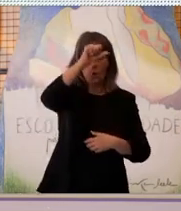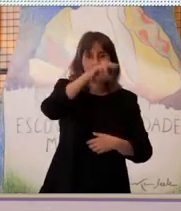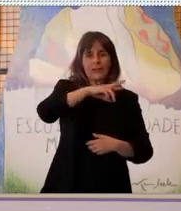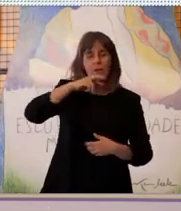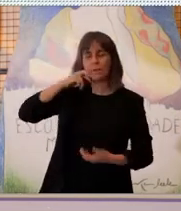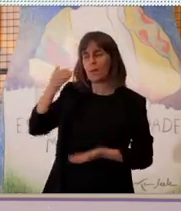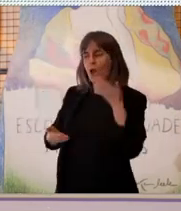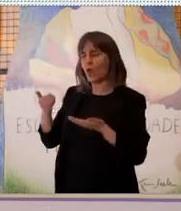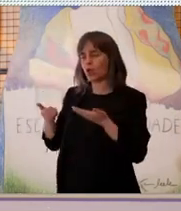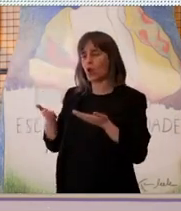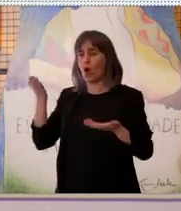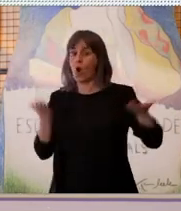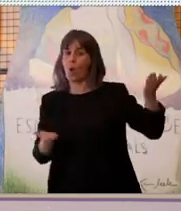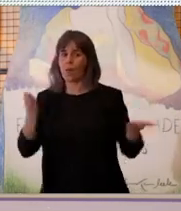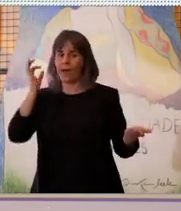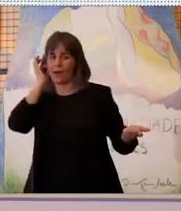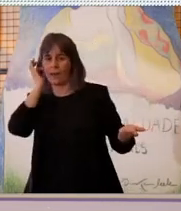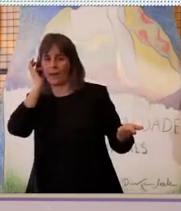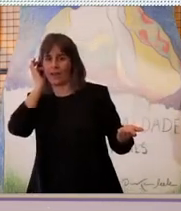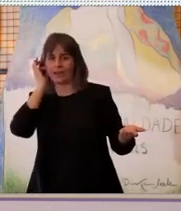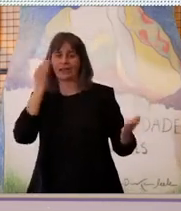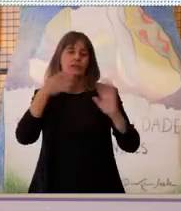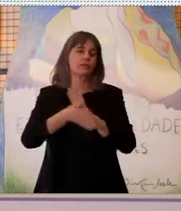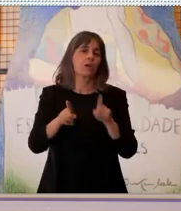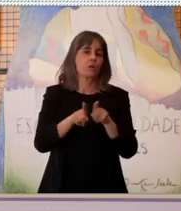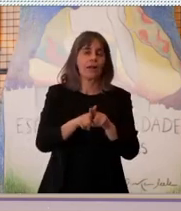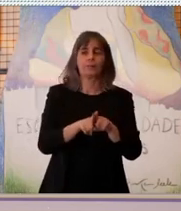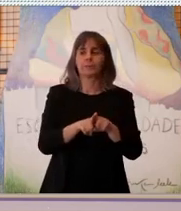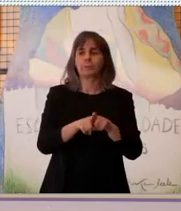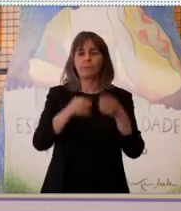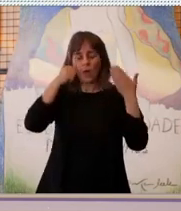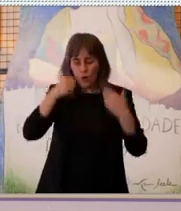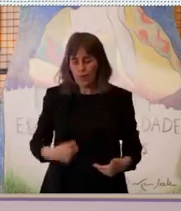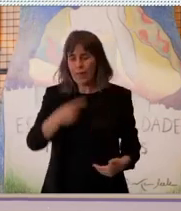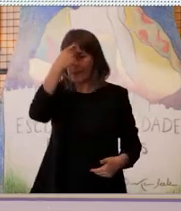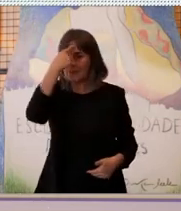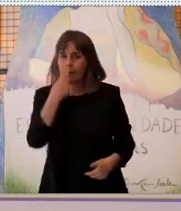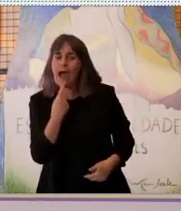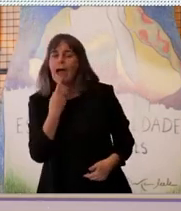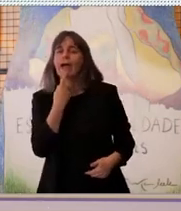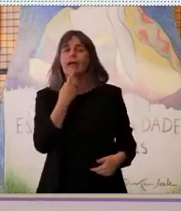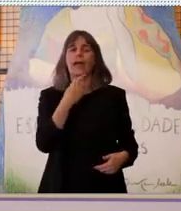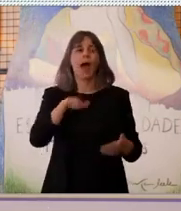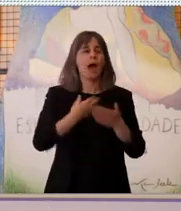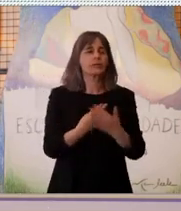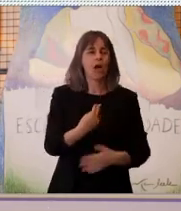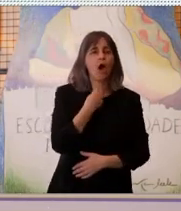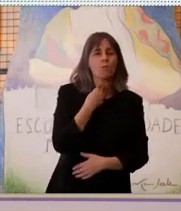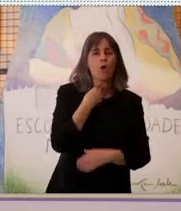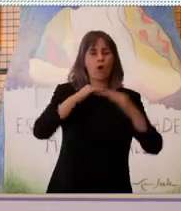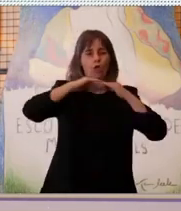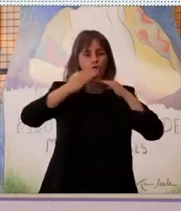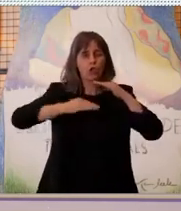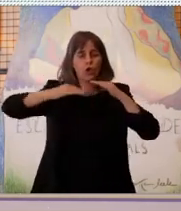sea las formas del poder todo lo que lo requiere desde el aspecto físico hasta la voz el tono